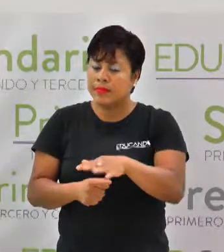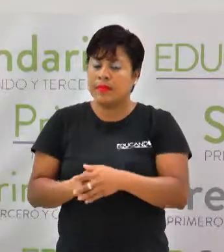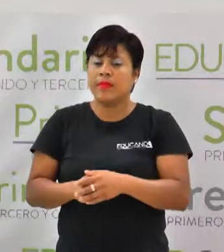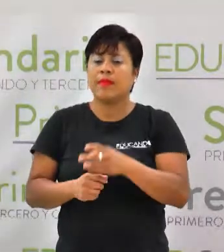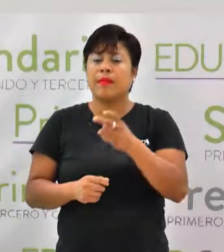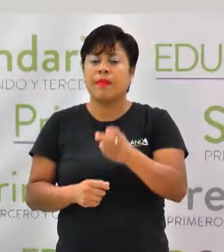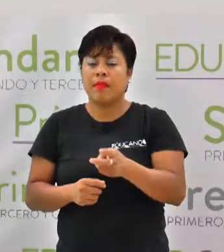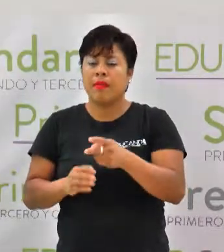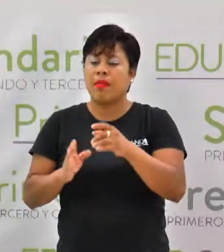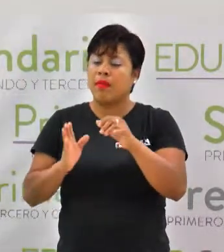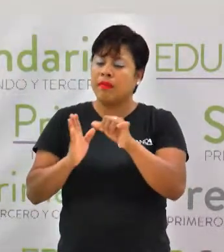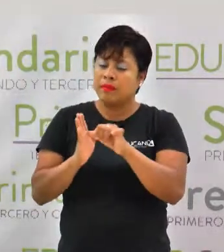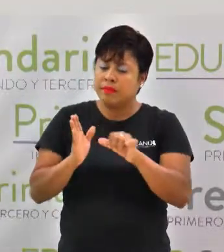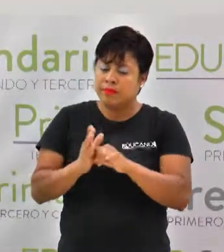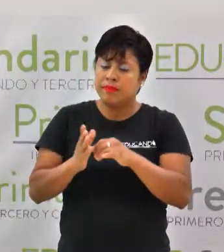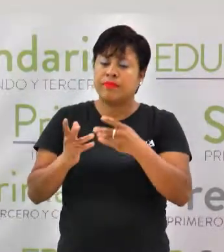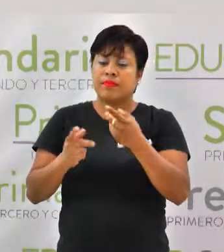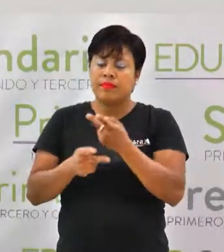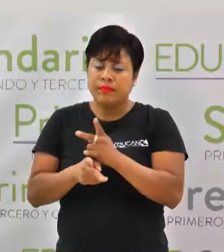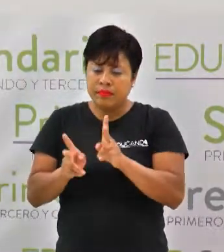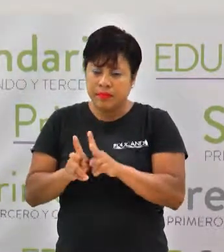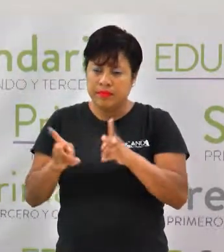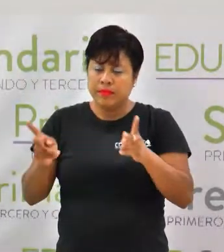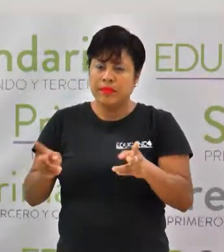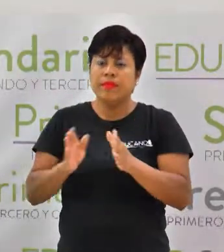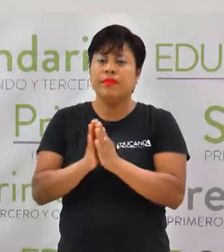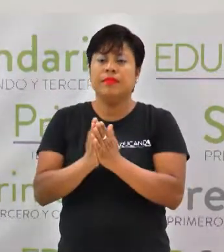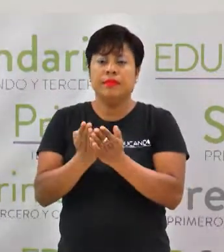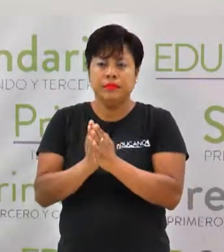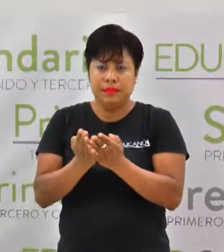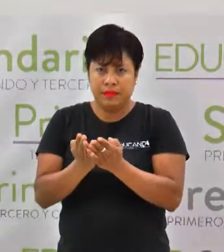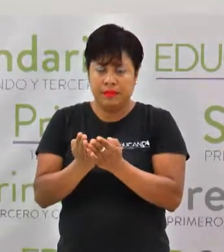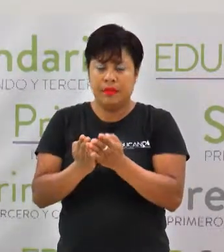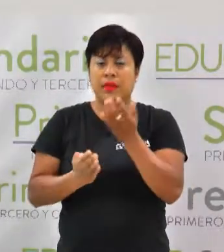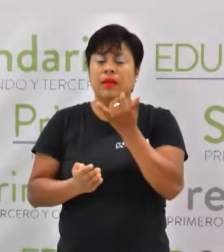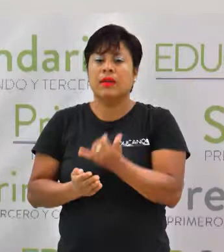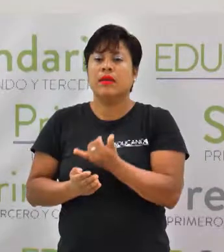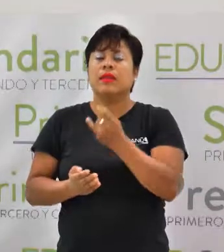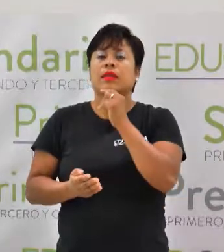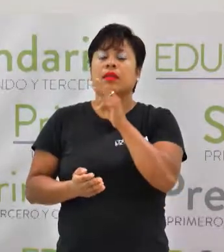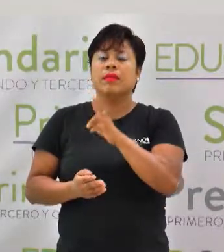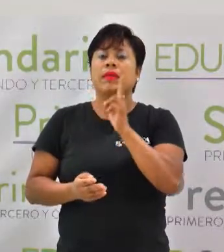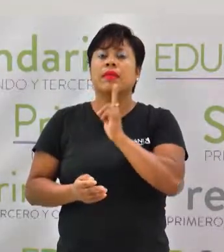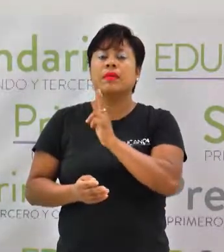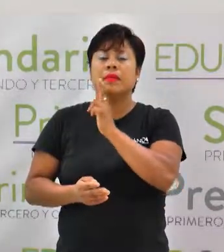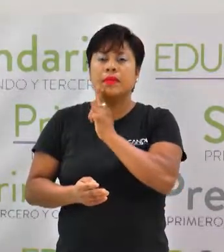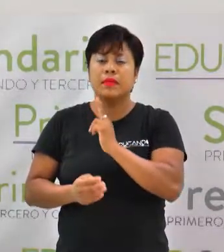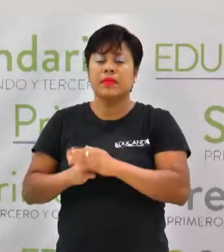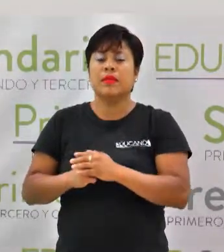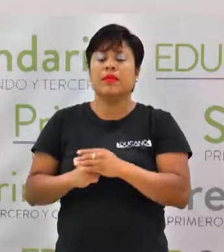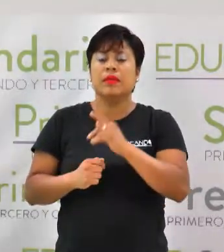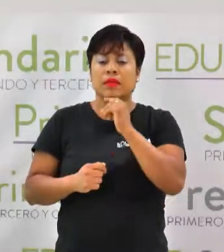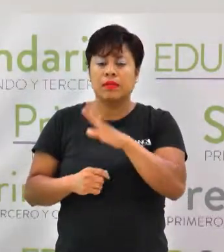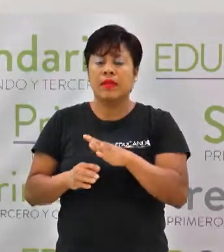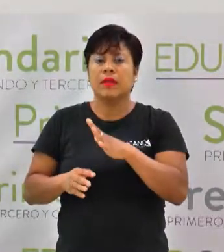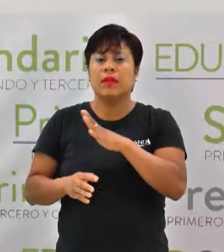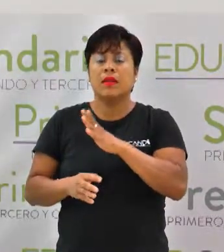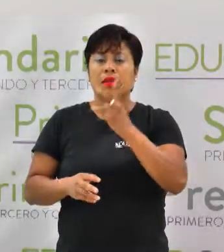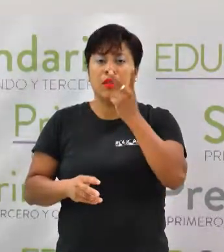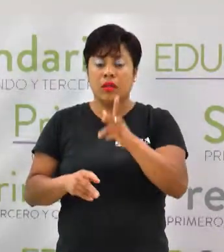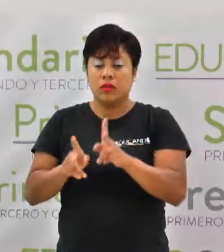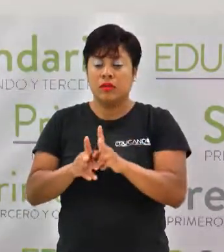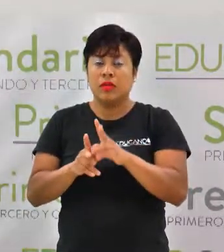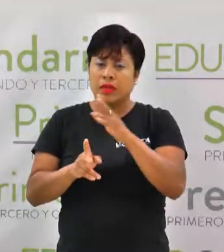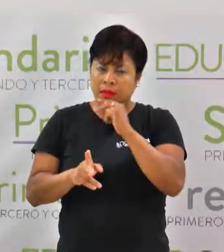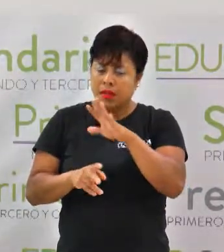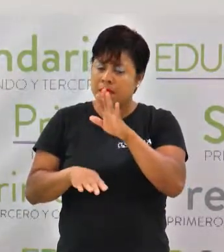informar por medio de alguna revista, algún periódico, ¿verdad? Algún libro incluso, y que la noticia mayormente